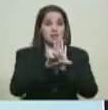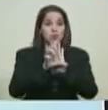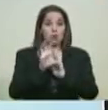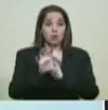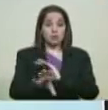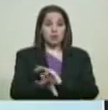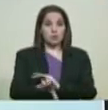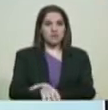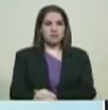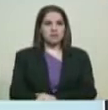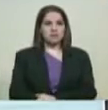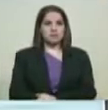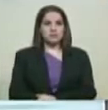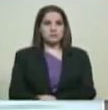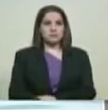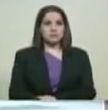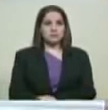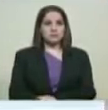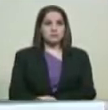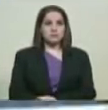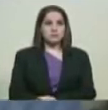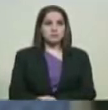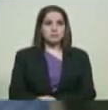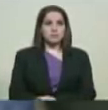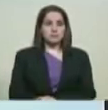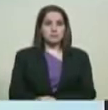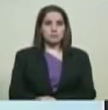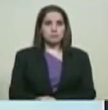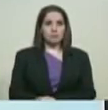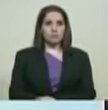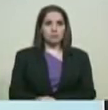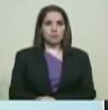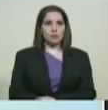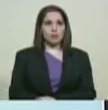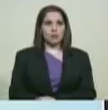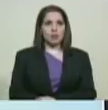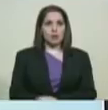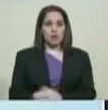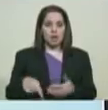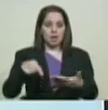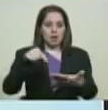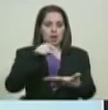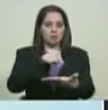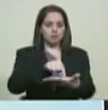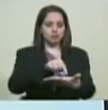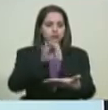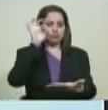las regiones, y opera el voto en la máquina.